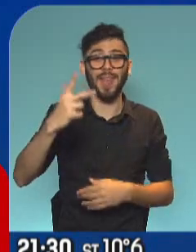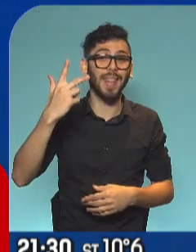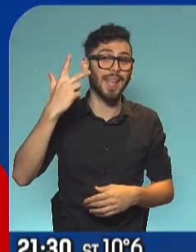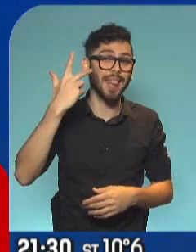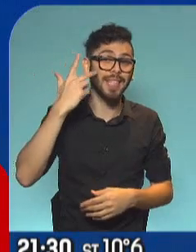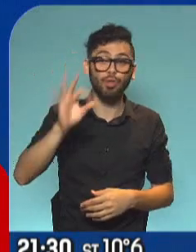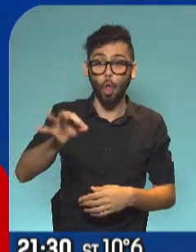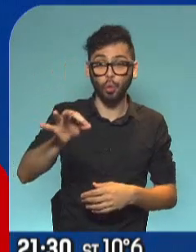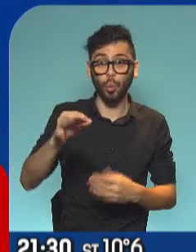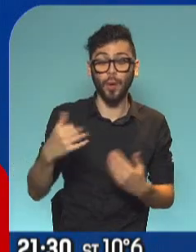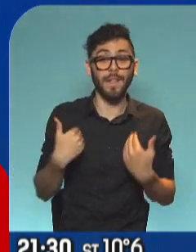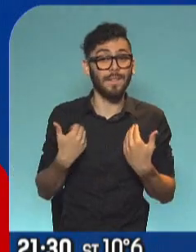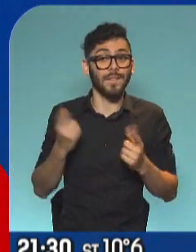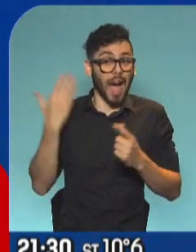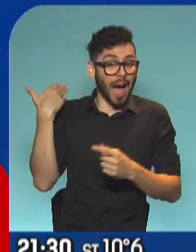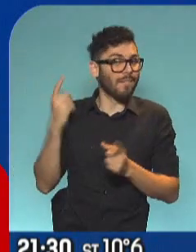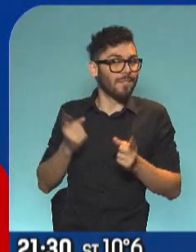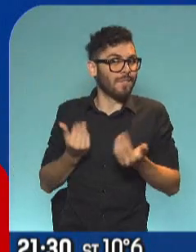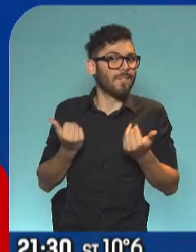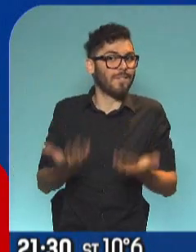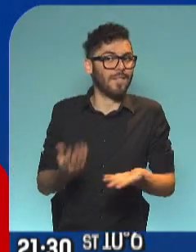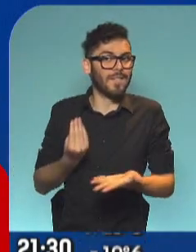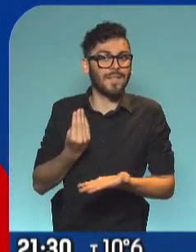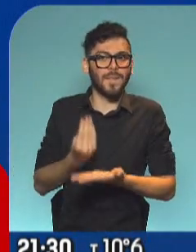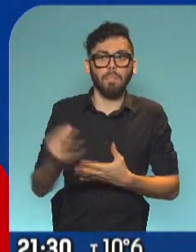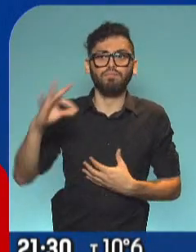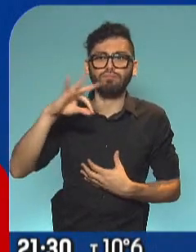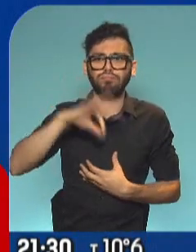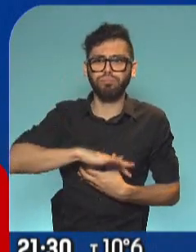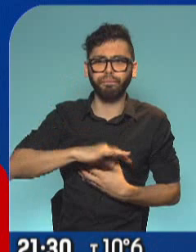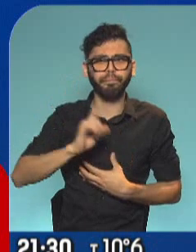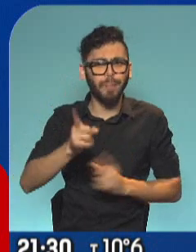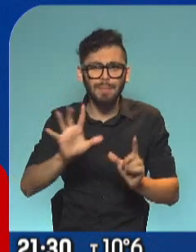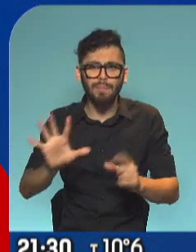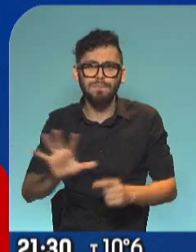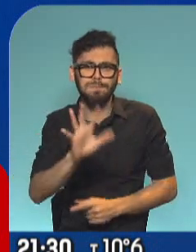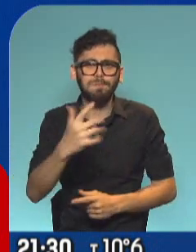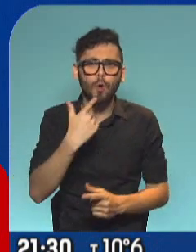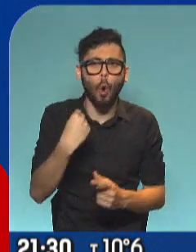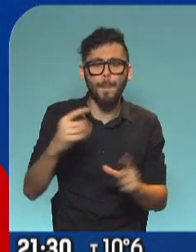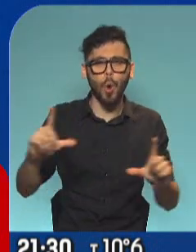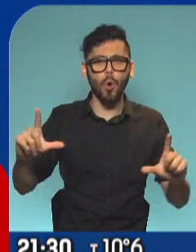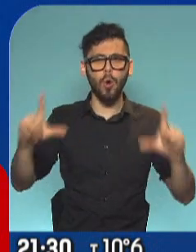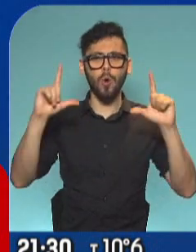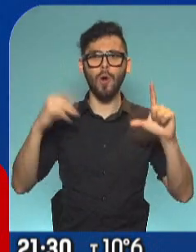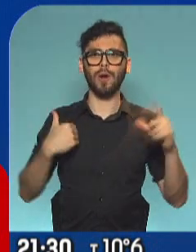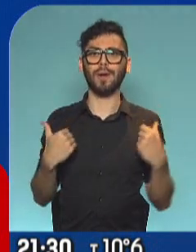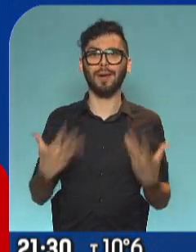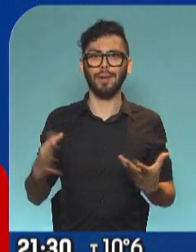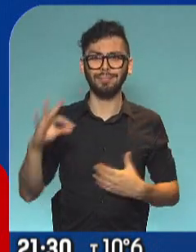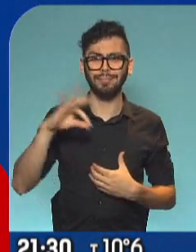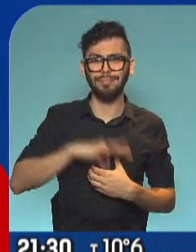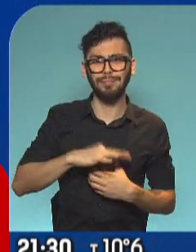18 de octubre. Entonces también había una especulación de cómo podía repercutir o no en la imagen pública como